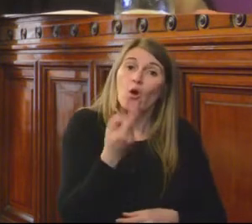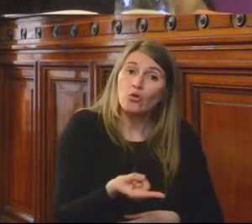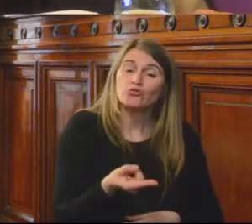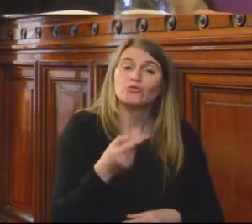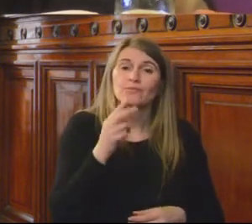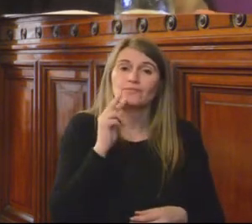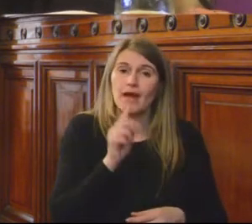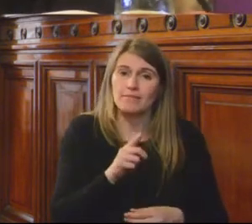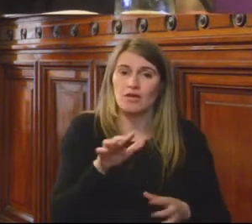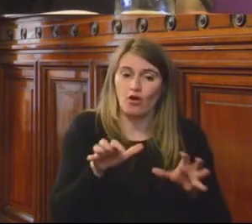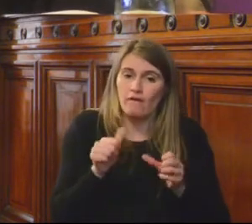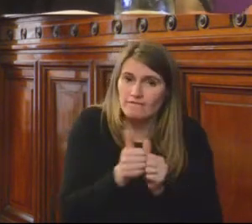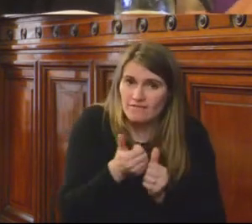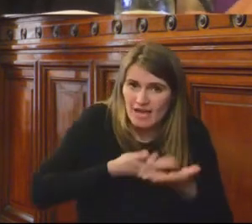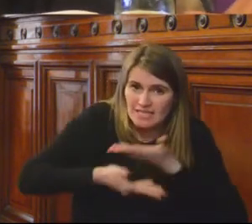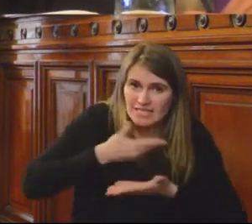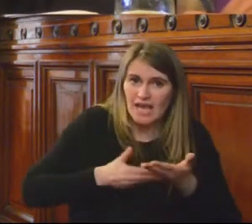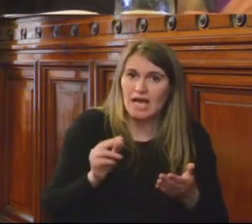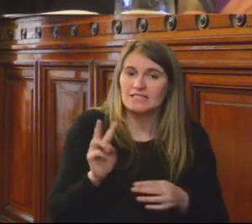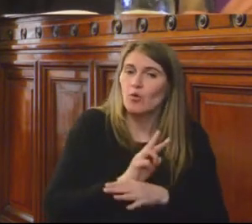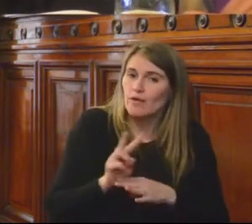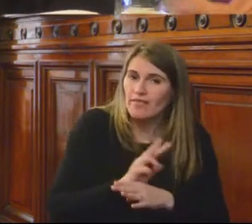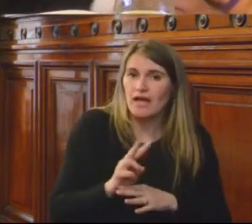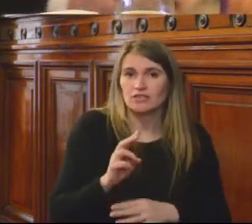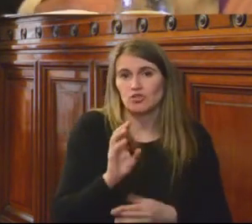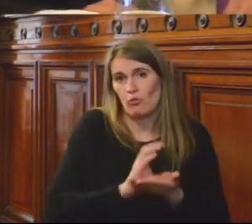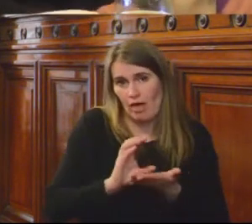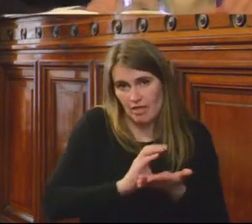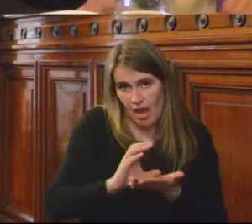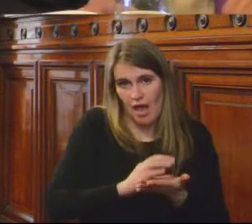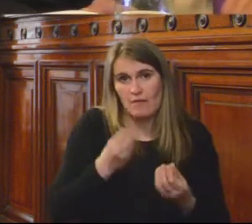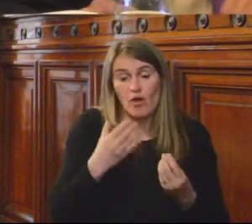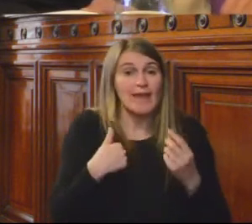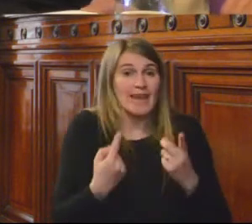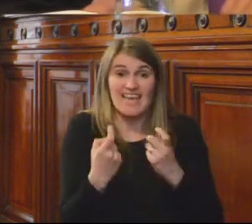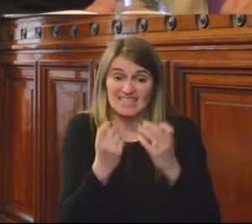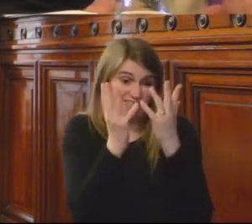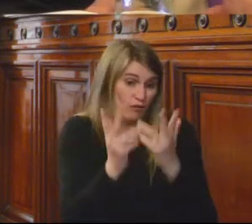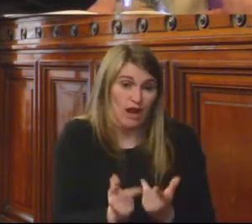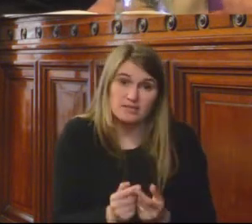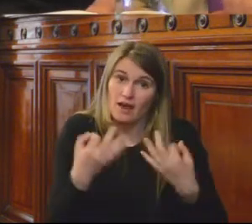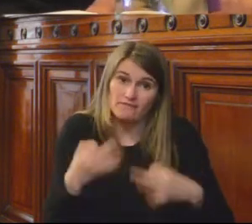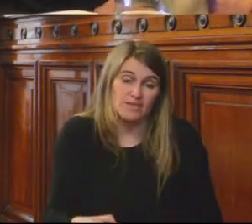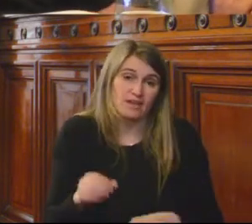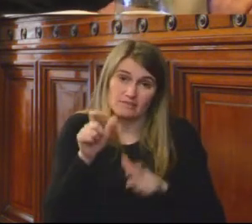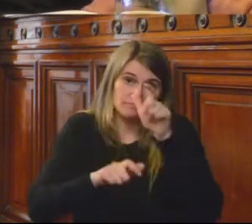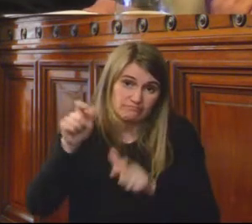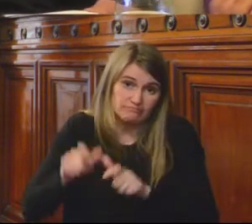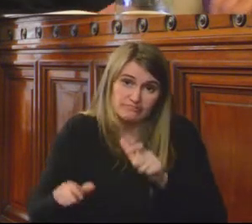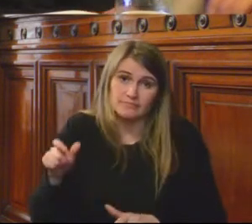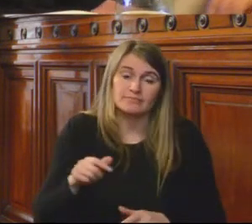conocimientos para la convivencia y seguridad ciudadana, entendiendo que la definición de políticas públicas requieren del aporte de la investigación científica y